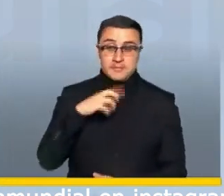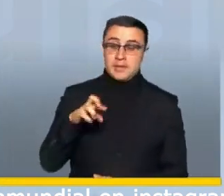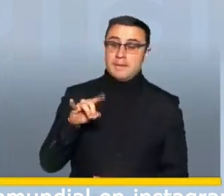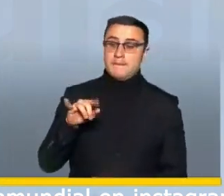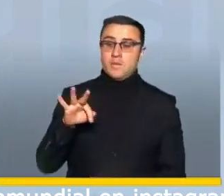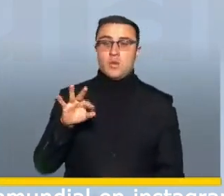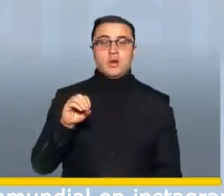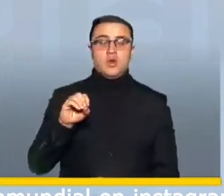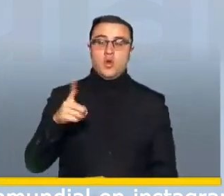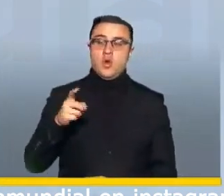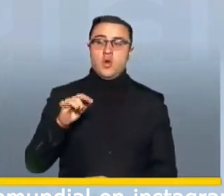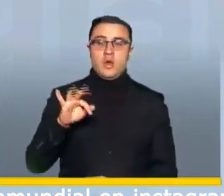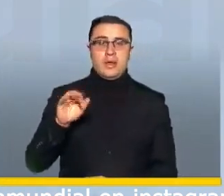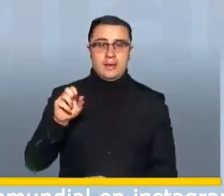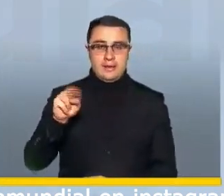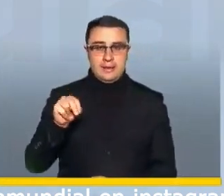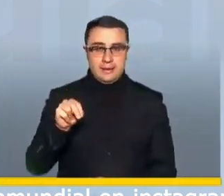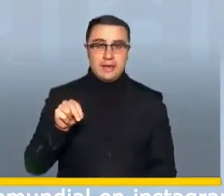Puerto Gaitán se usa la